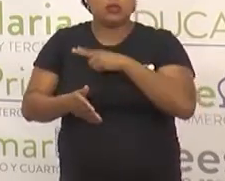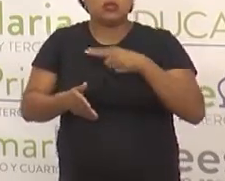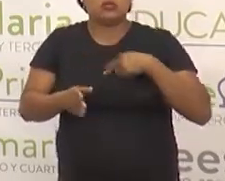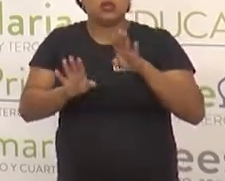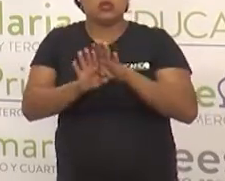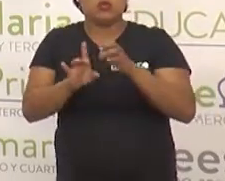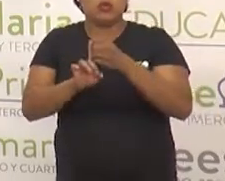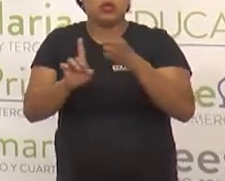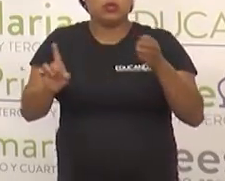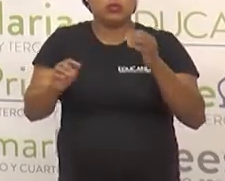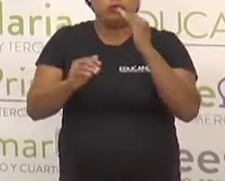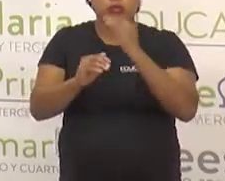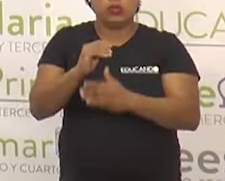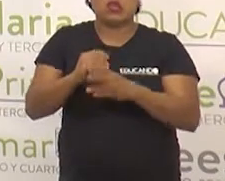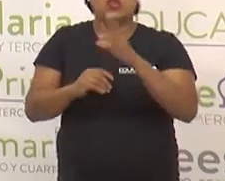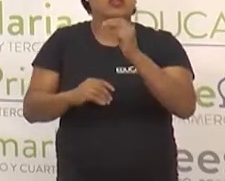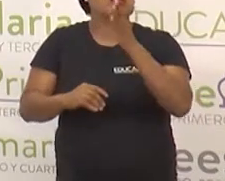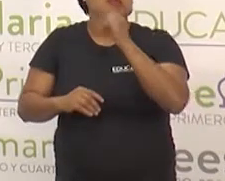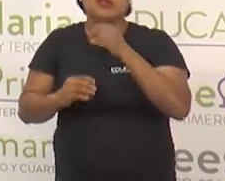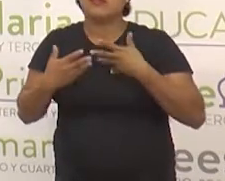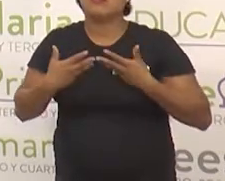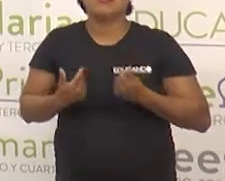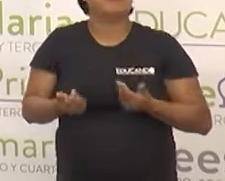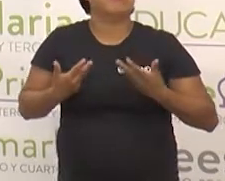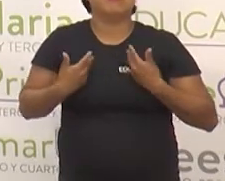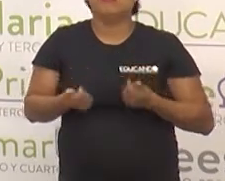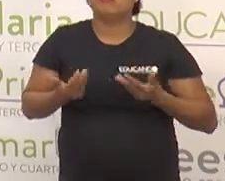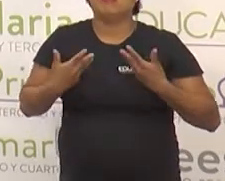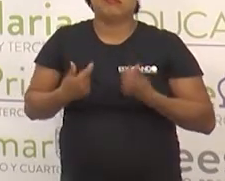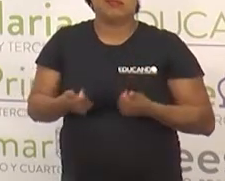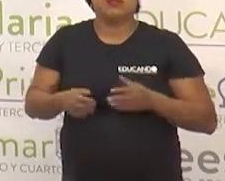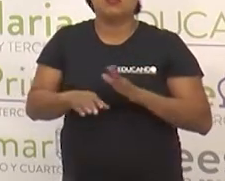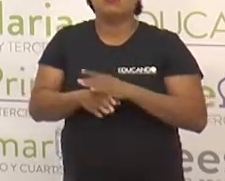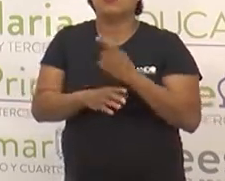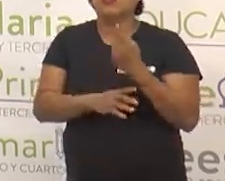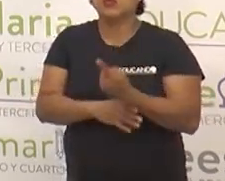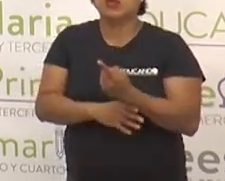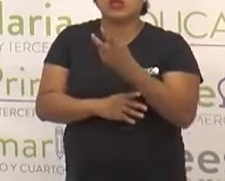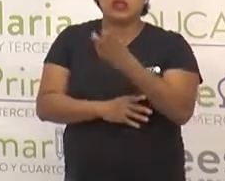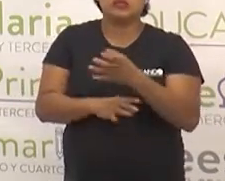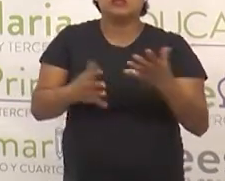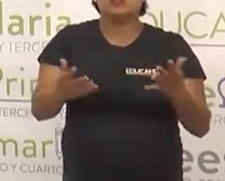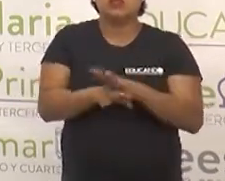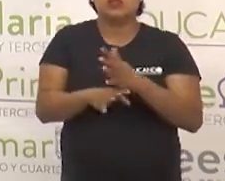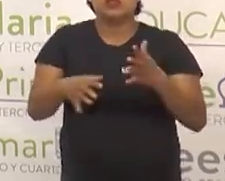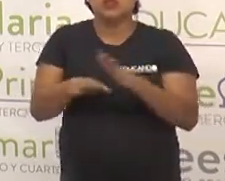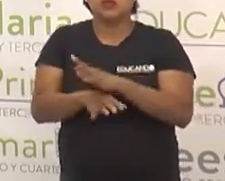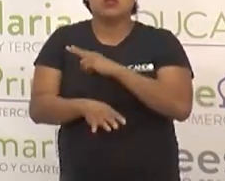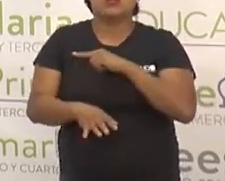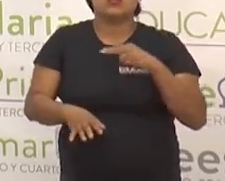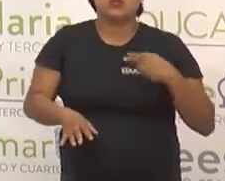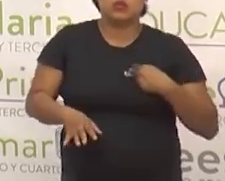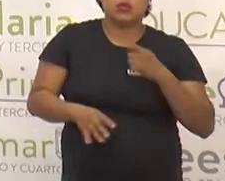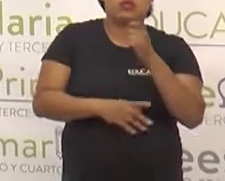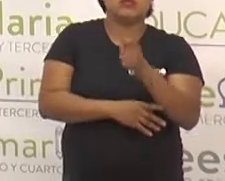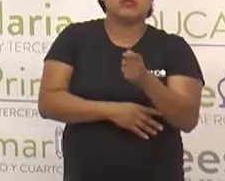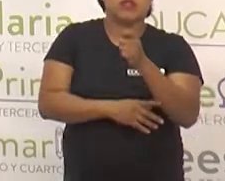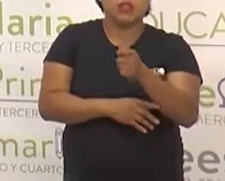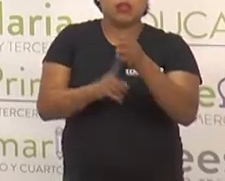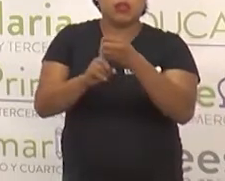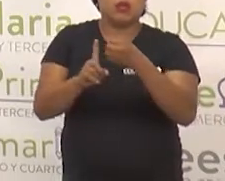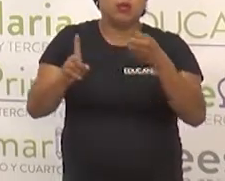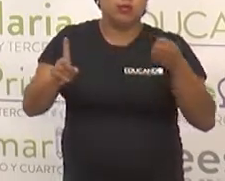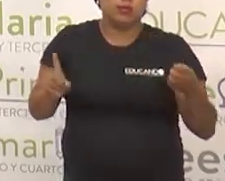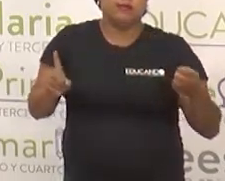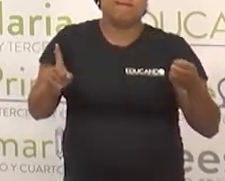en nuestra oración final no se va a comprender porque va a cambiar nuestro significado